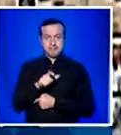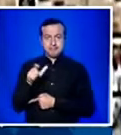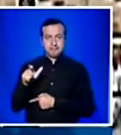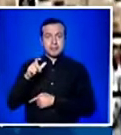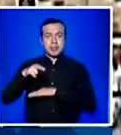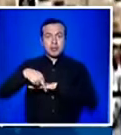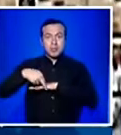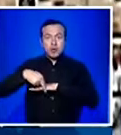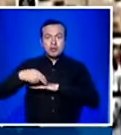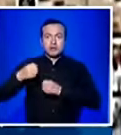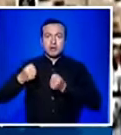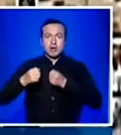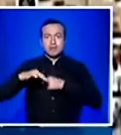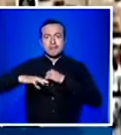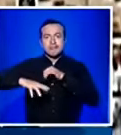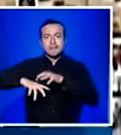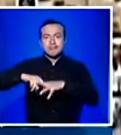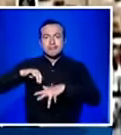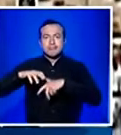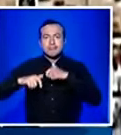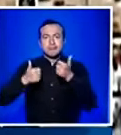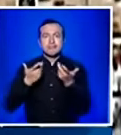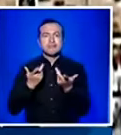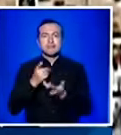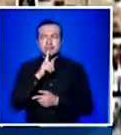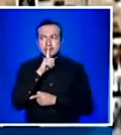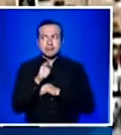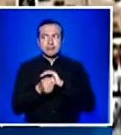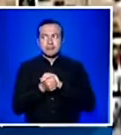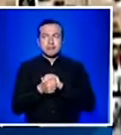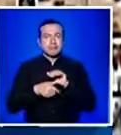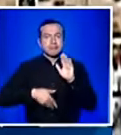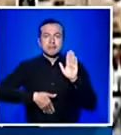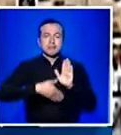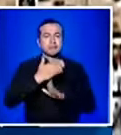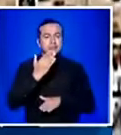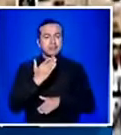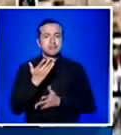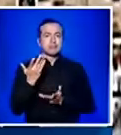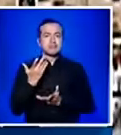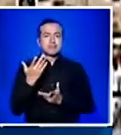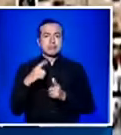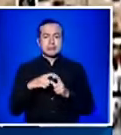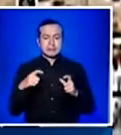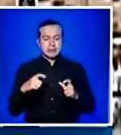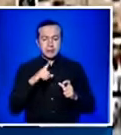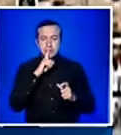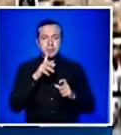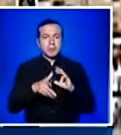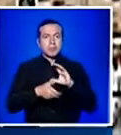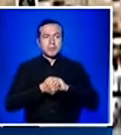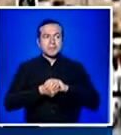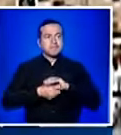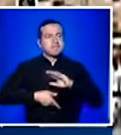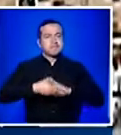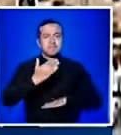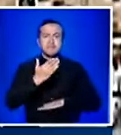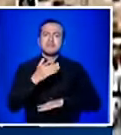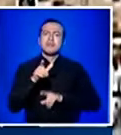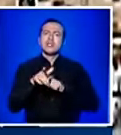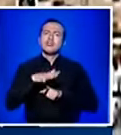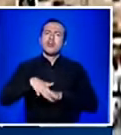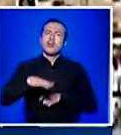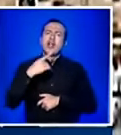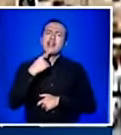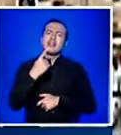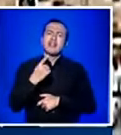auto parqueado en la misma calle, corren al vehículo en el que se transportan, le sacan la placa y huyen. Los vecinos del sector señalan